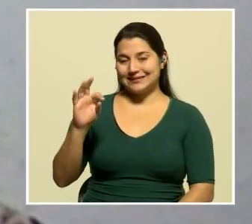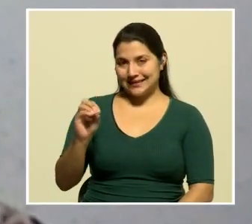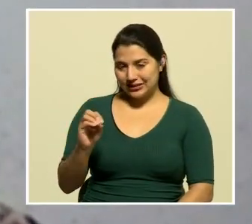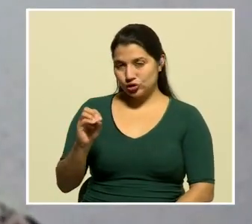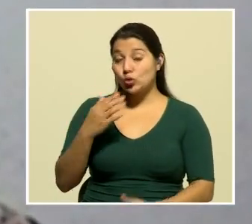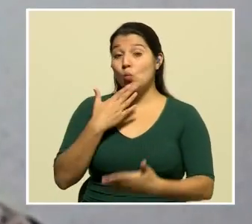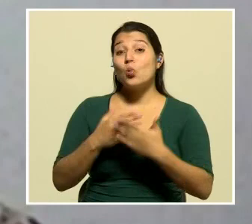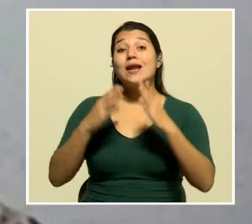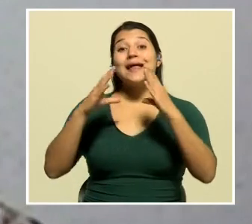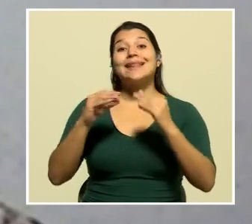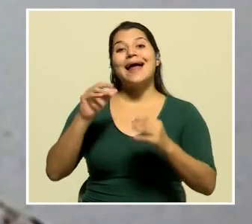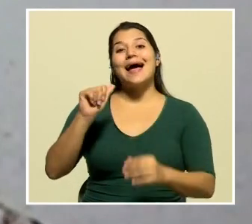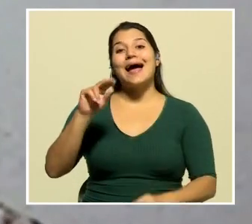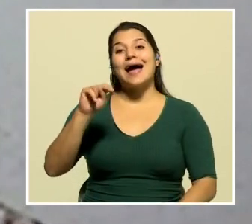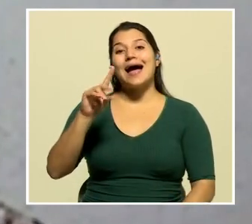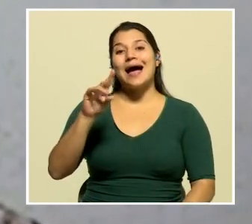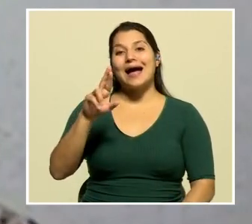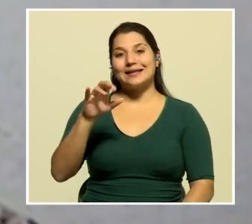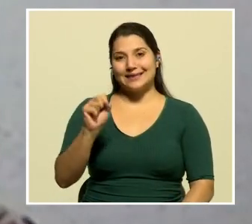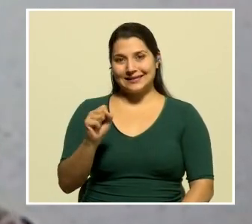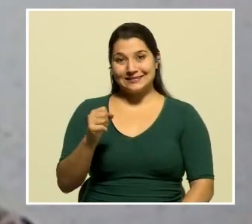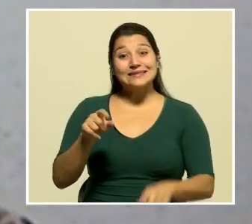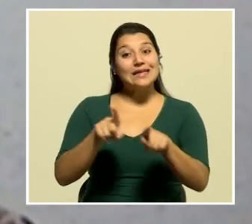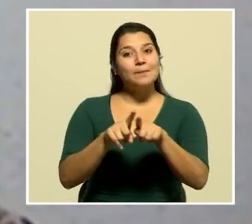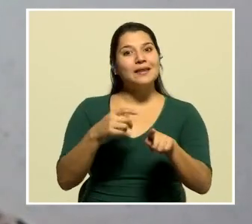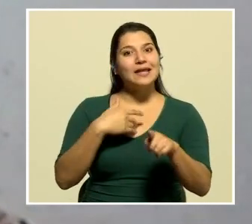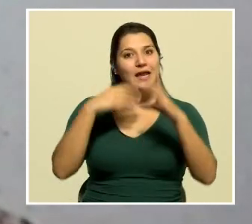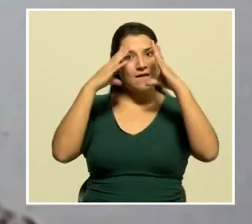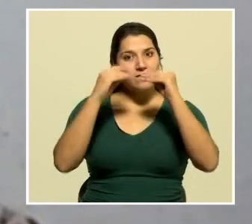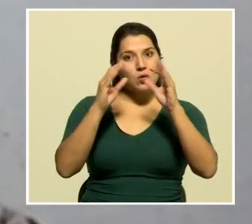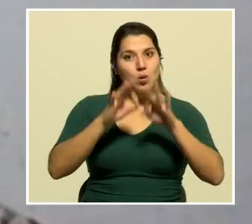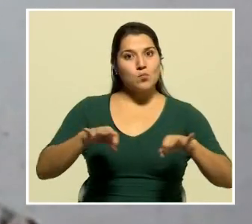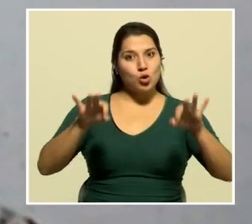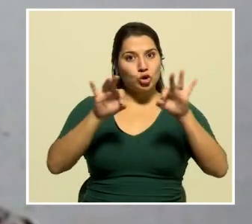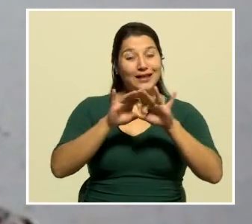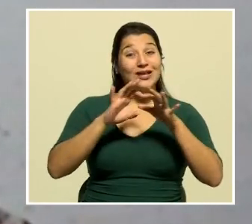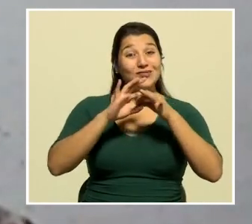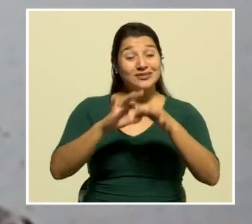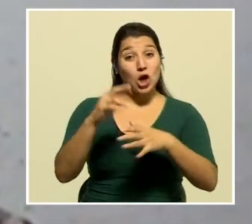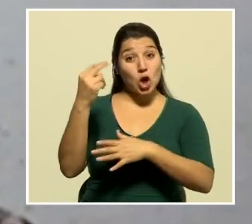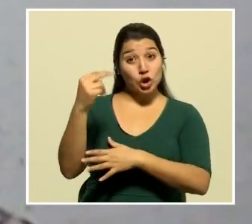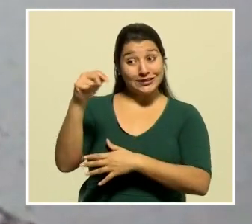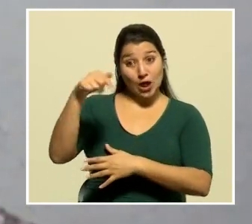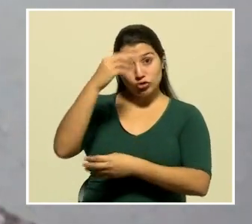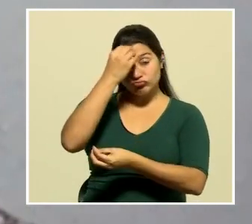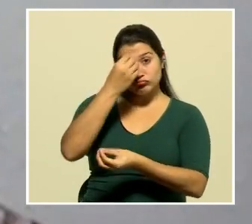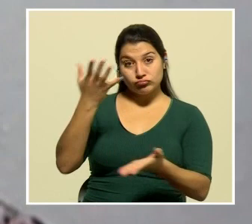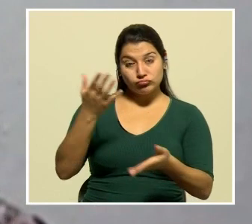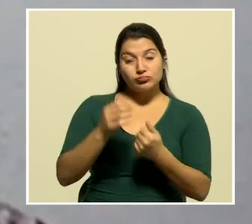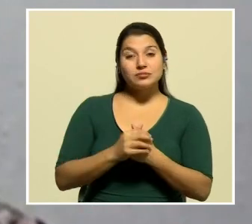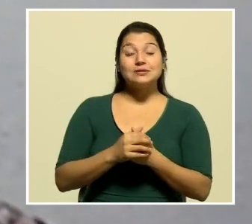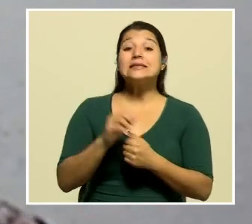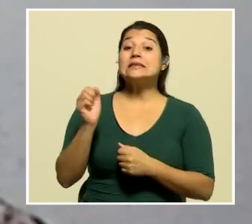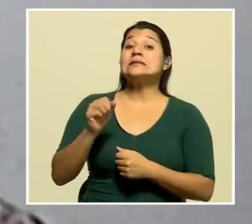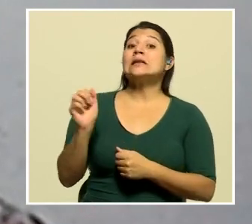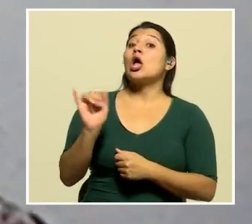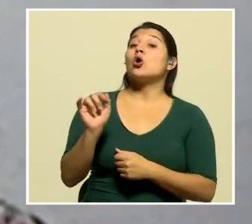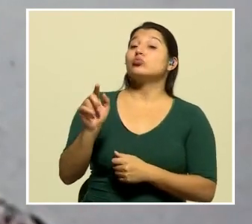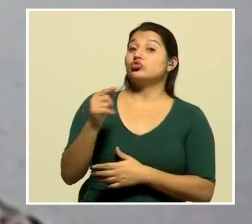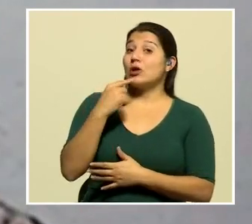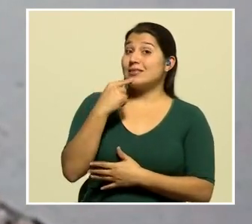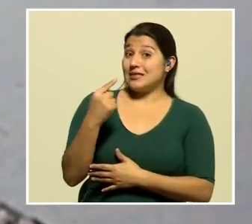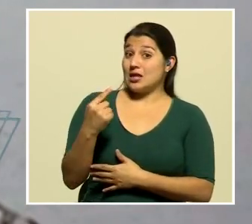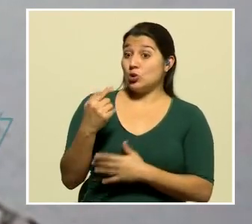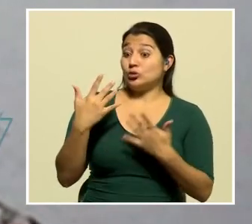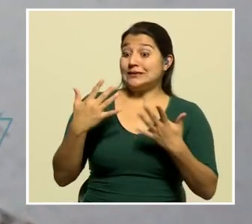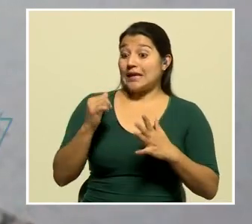que también tiene información importante sobre esta noticia anunciada hoy en conferencia de prensa. Como usted lo decía, don Ernesto, a partir